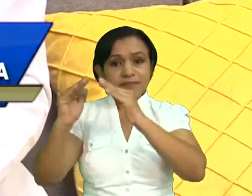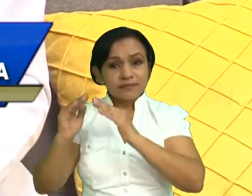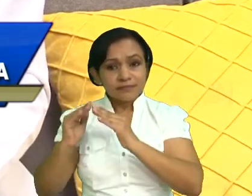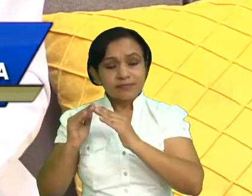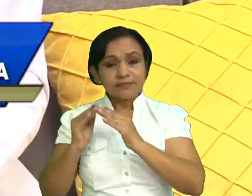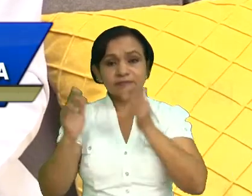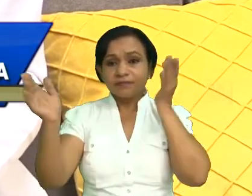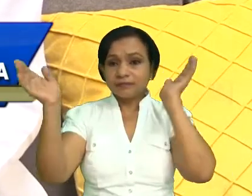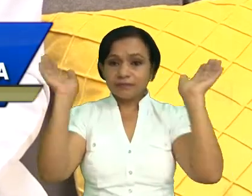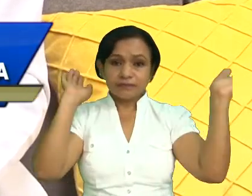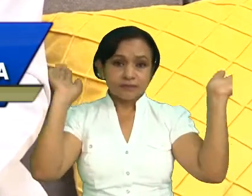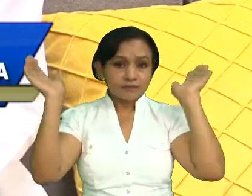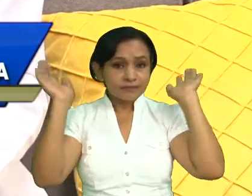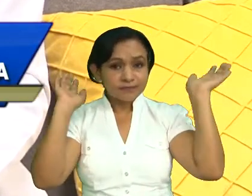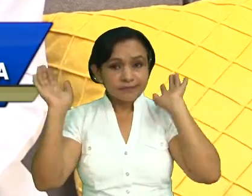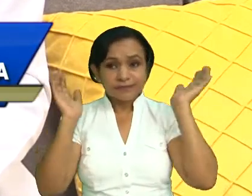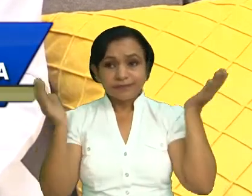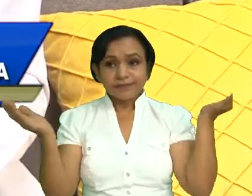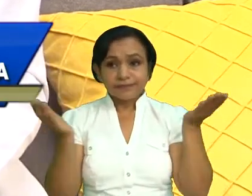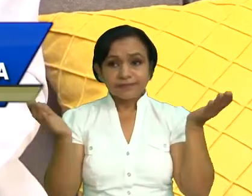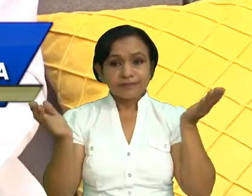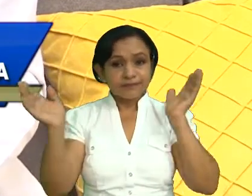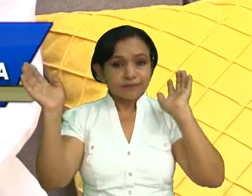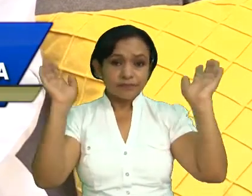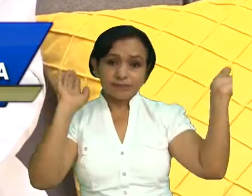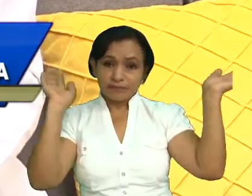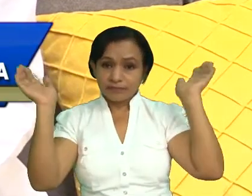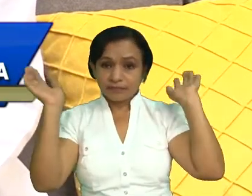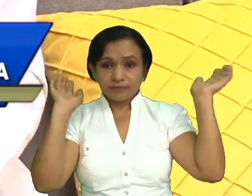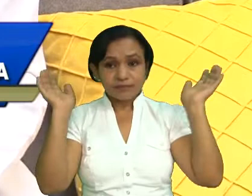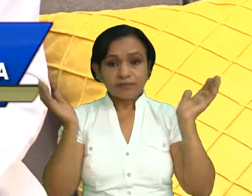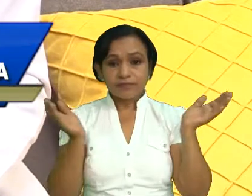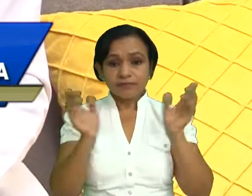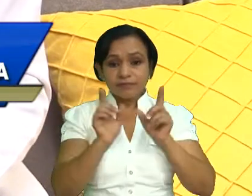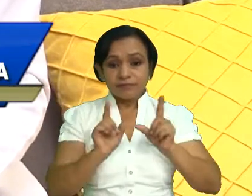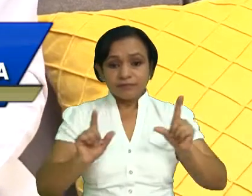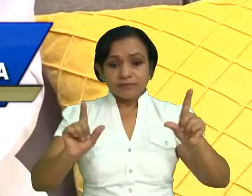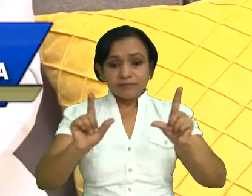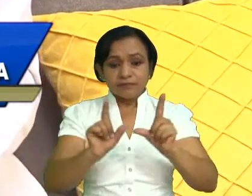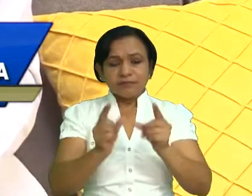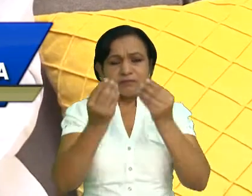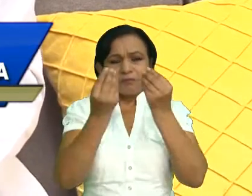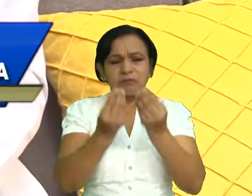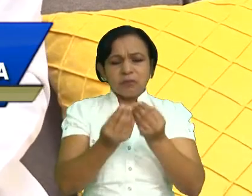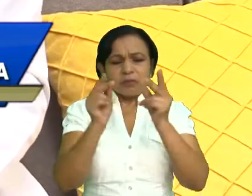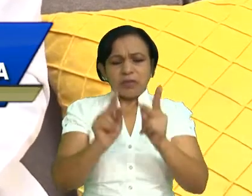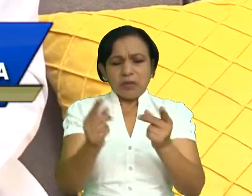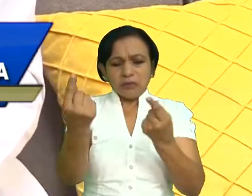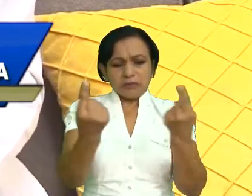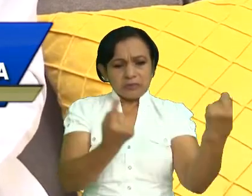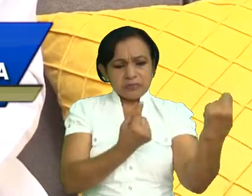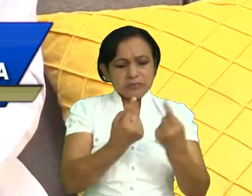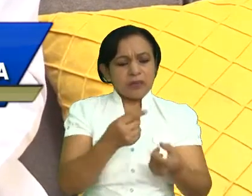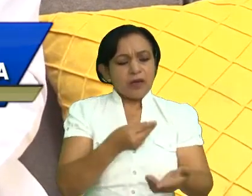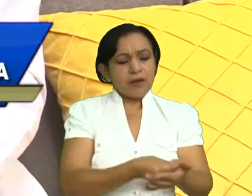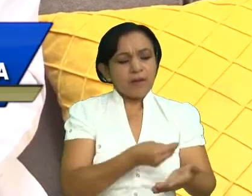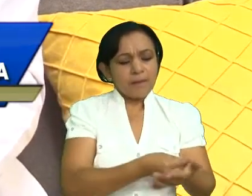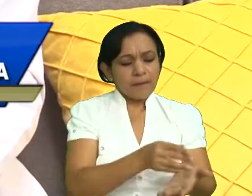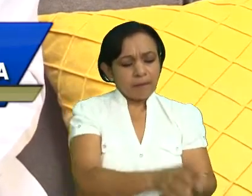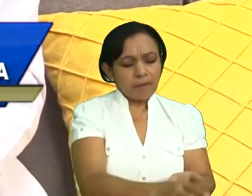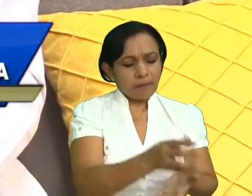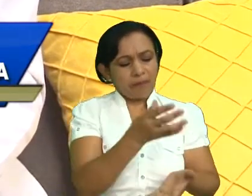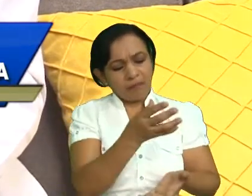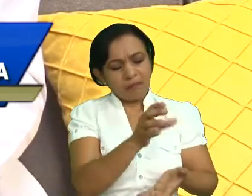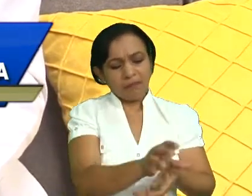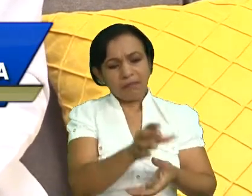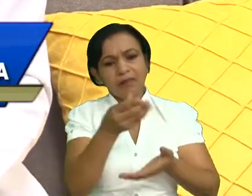los tramos. Y los tramos de los mercados, ¿verdad?, son lugares populosos, son lugares donde asiste generalmente